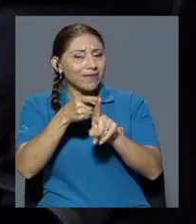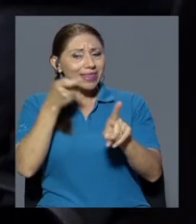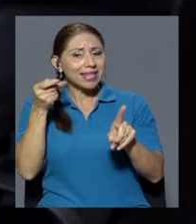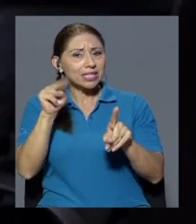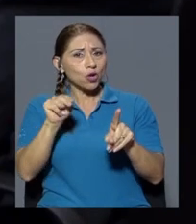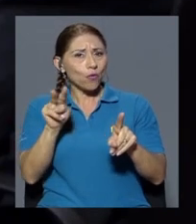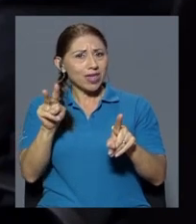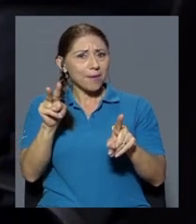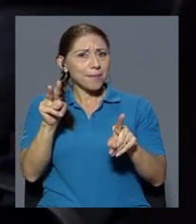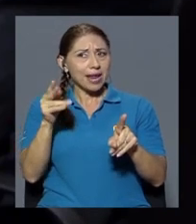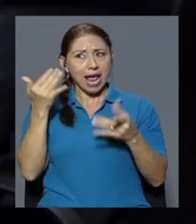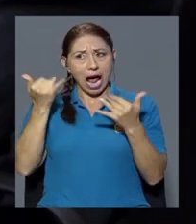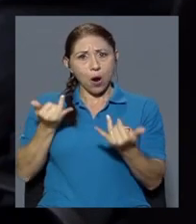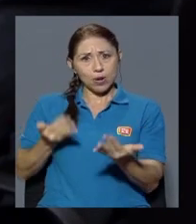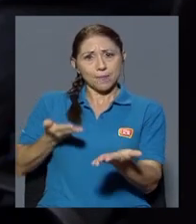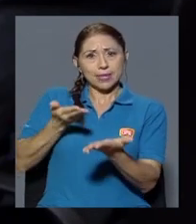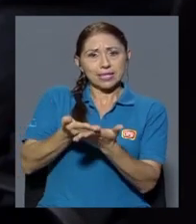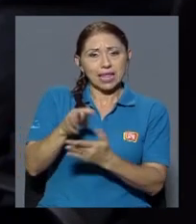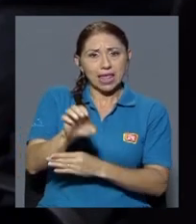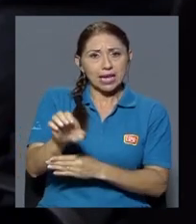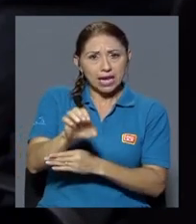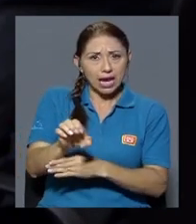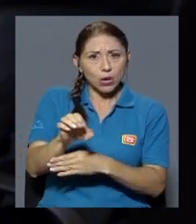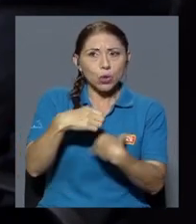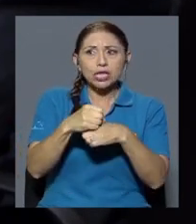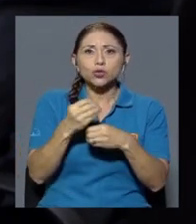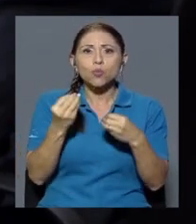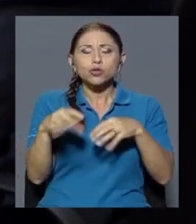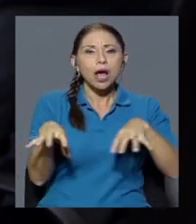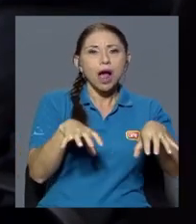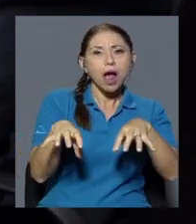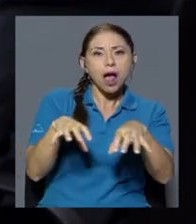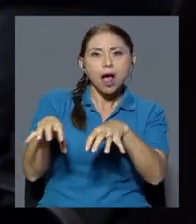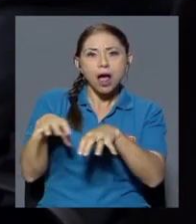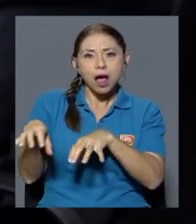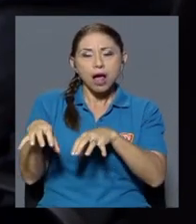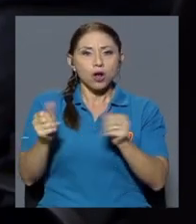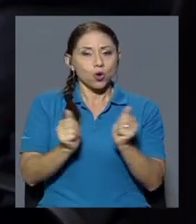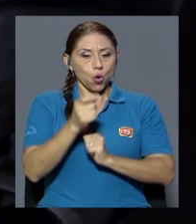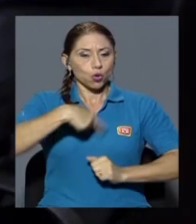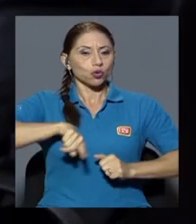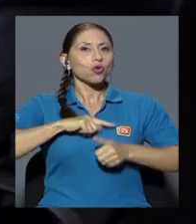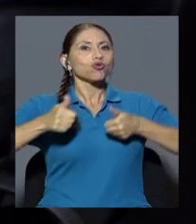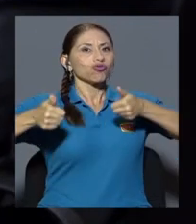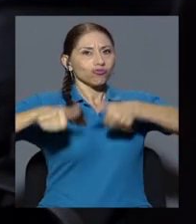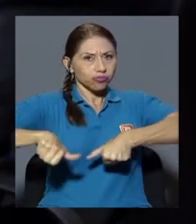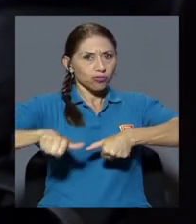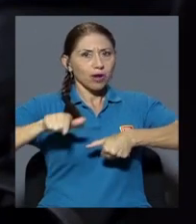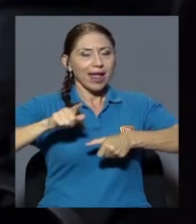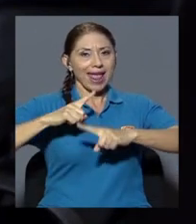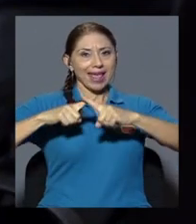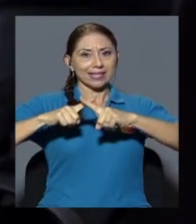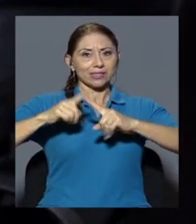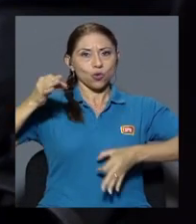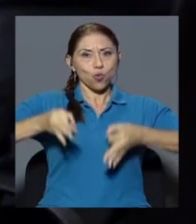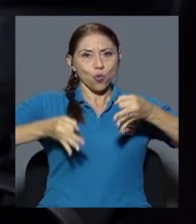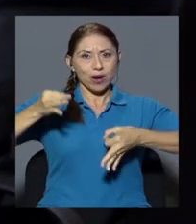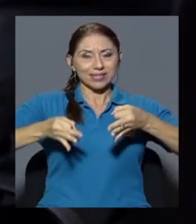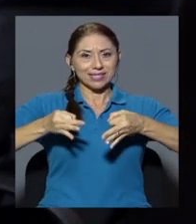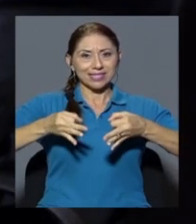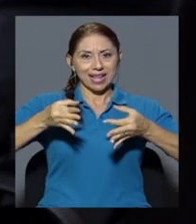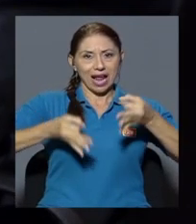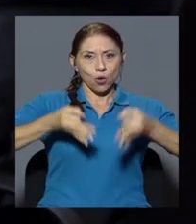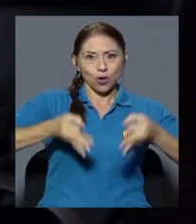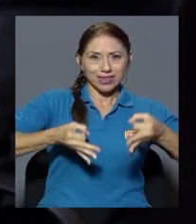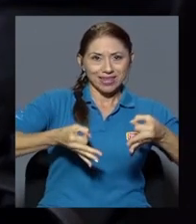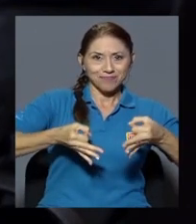sido presentada en enero que causó mucha efervescencia y eso coincidía con nosotros un ex juez de la corte y ahora asesora ante la oea que